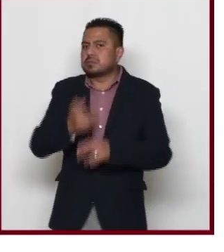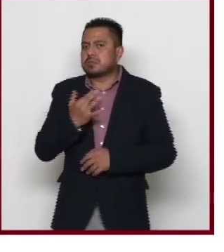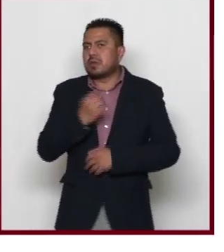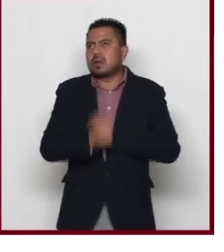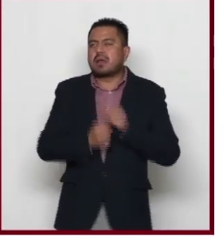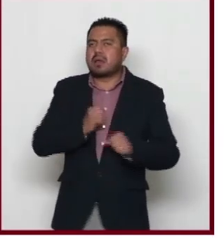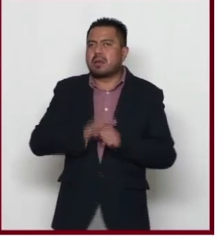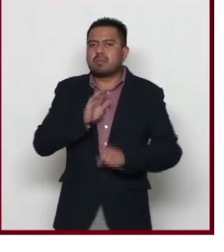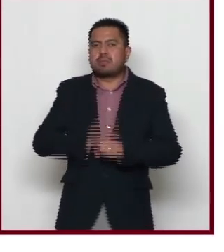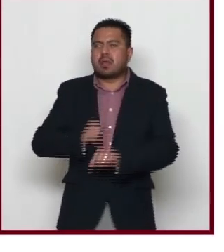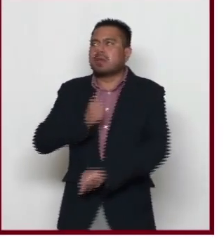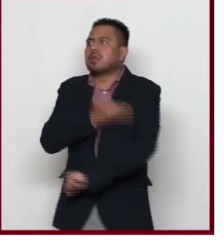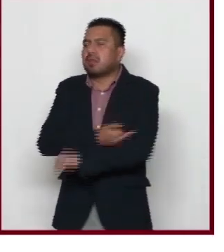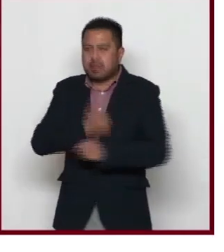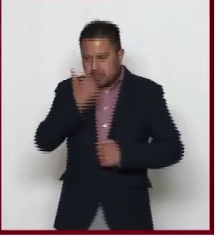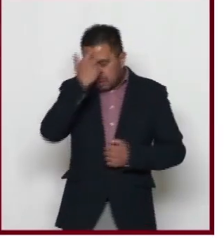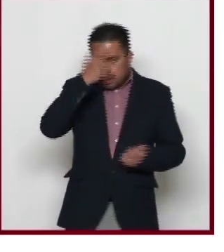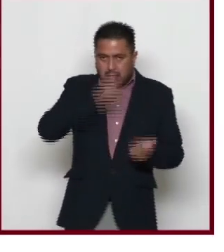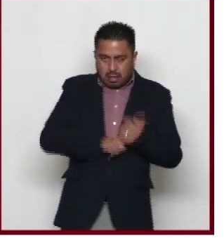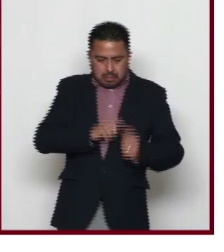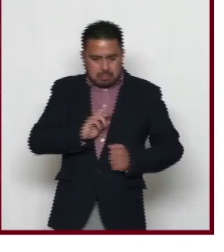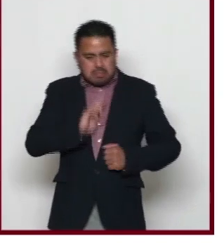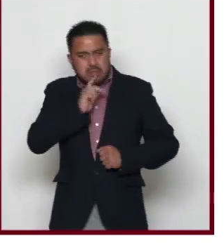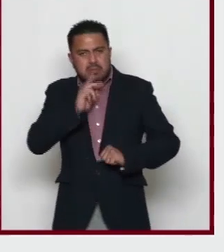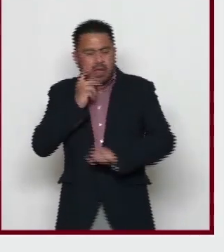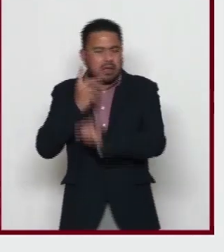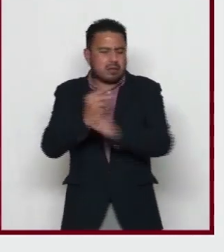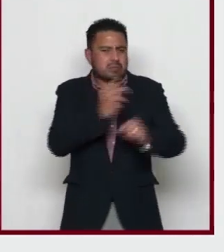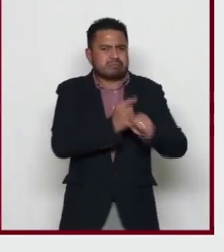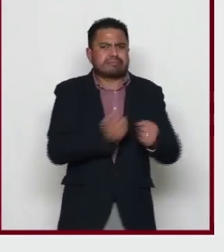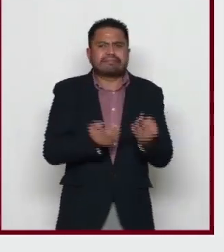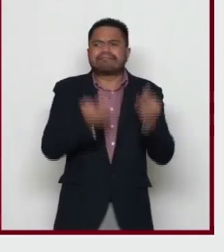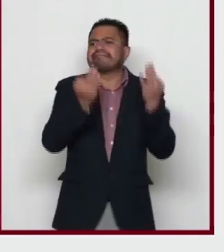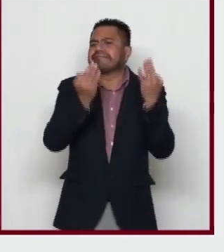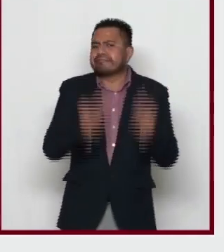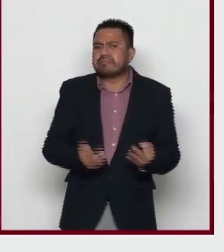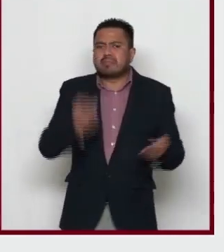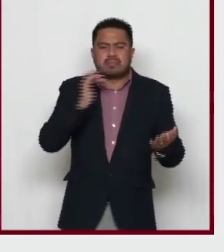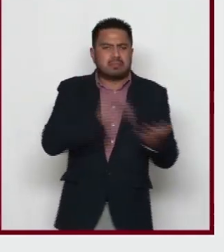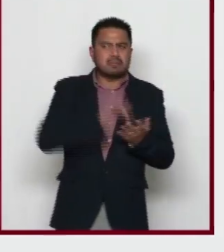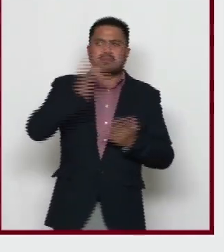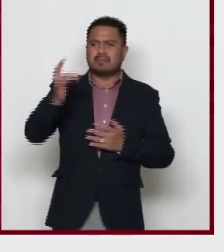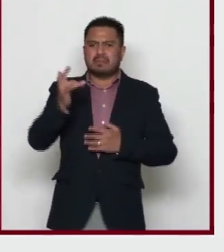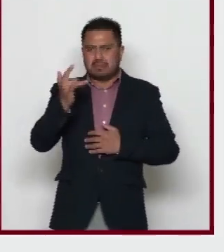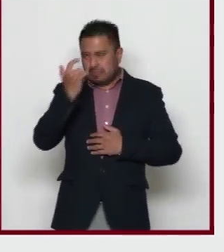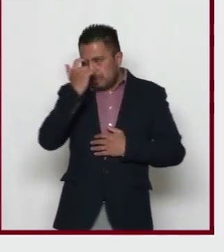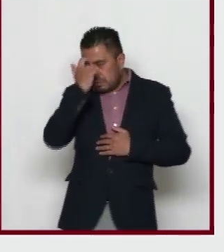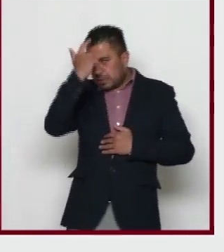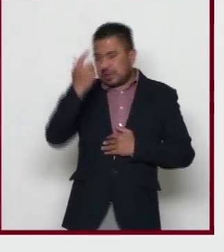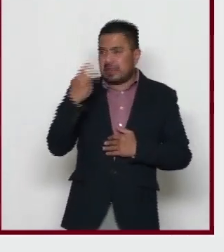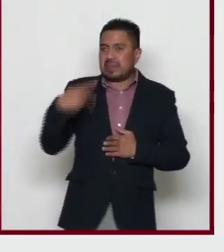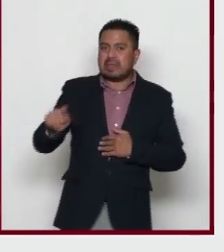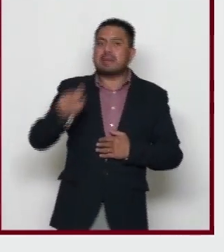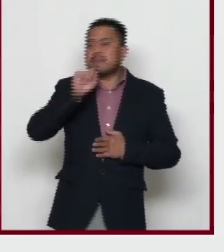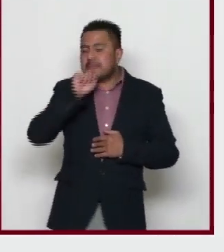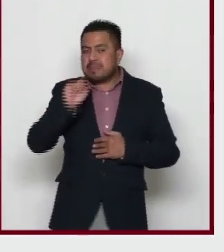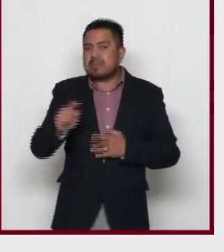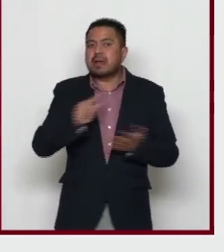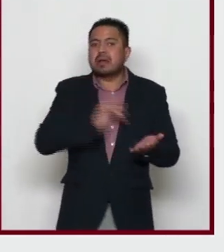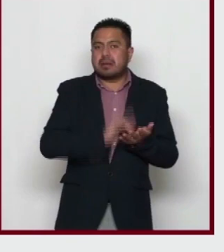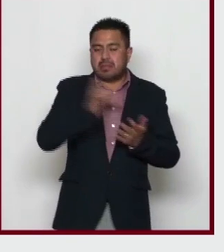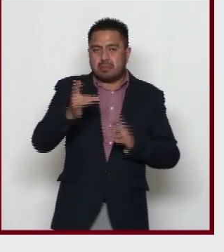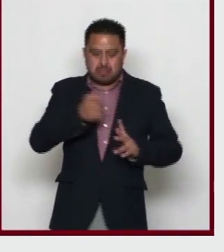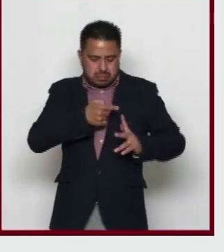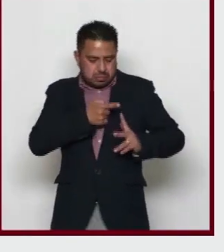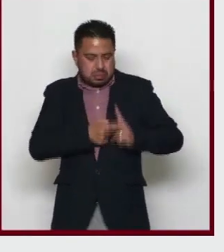Todo parecía perdido, hasta que 50 años más tarde, el diseño fue mejorado significativamente gracias